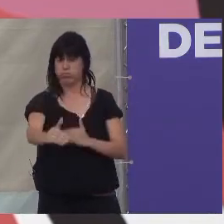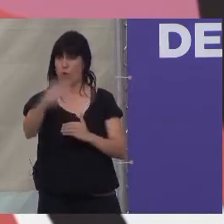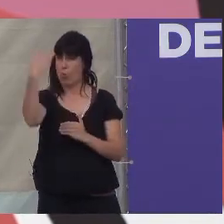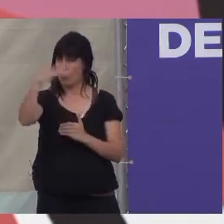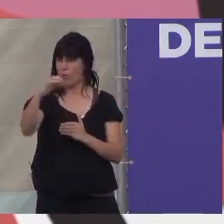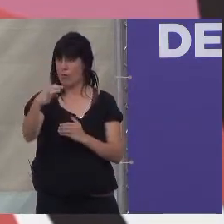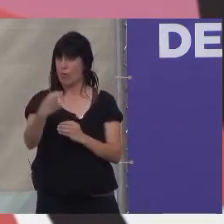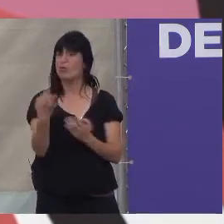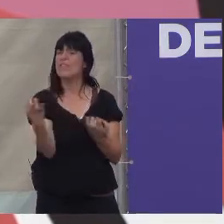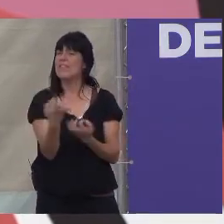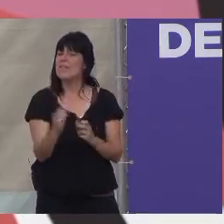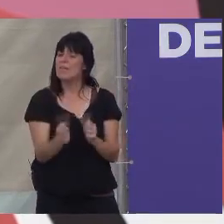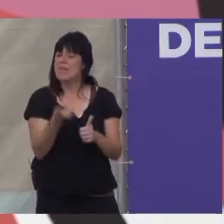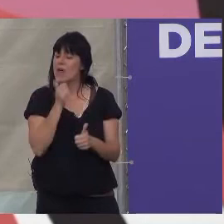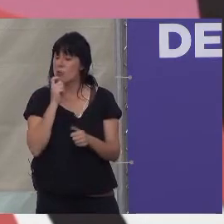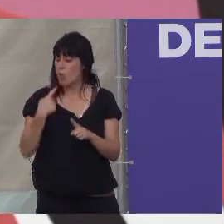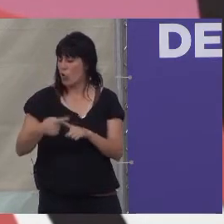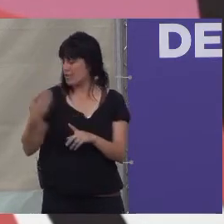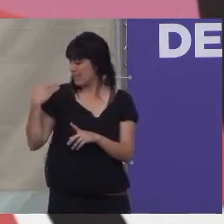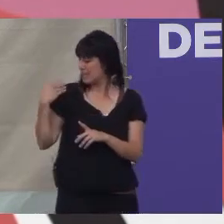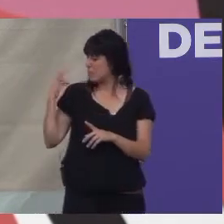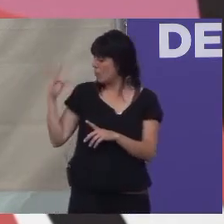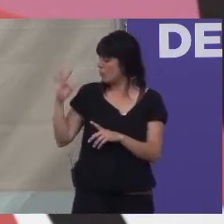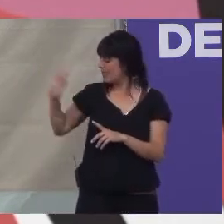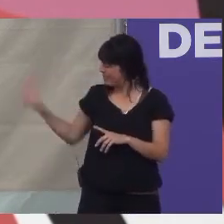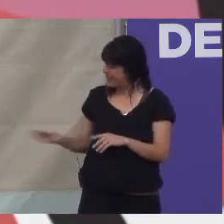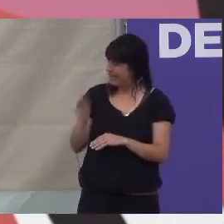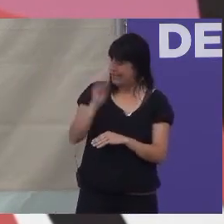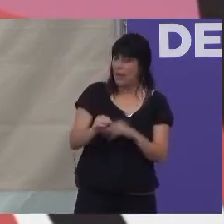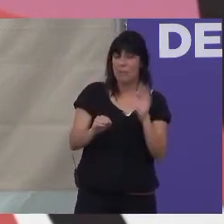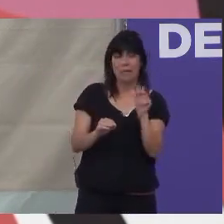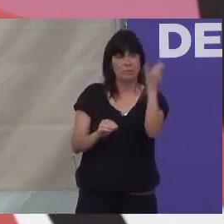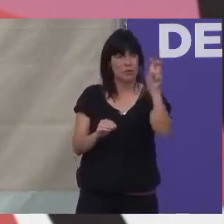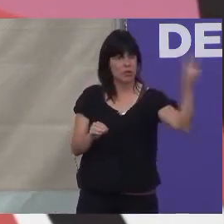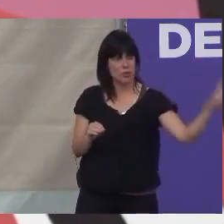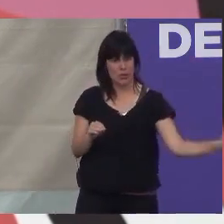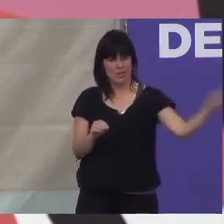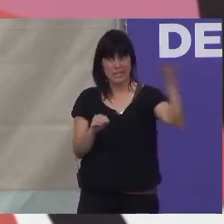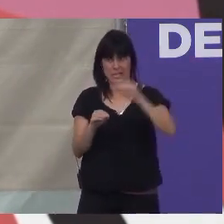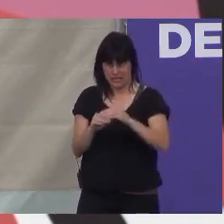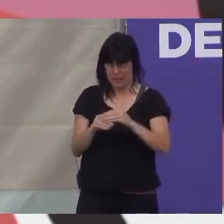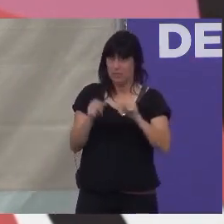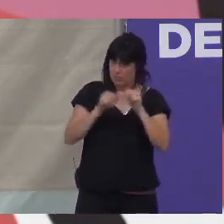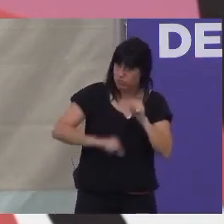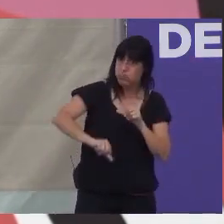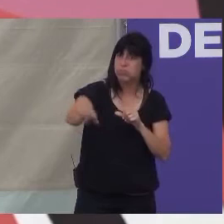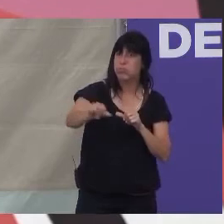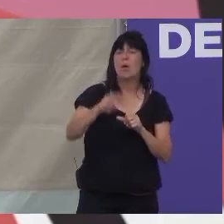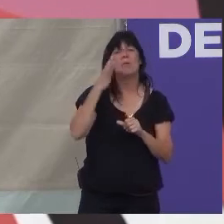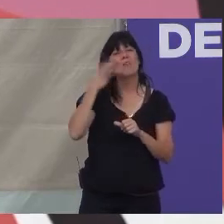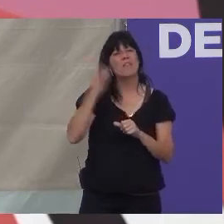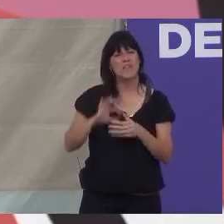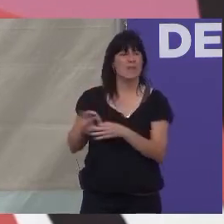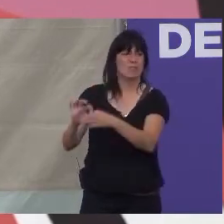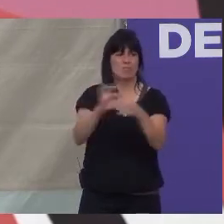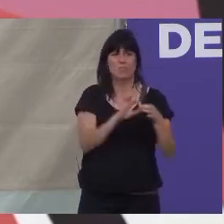bueno que tenemos, renovando también con gente nueva. Pero debemos estar unidos y aprovechar todo lo bueno que